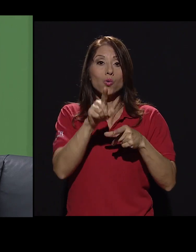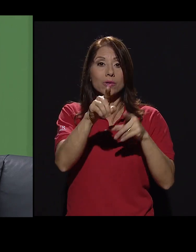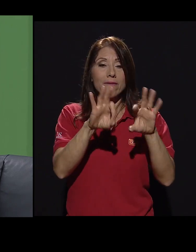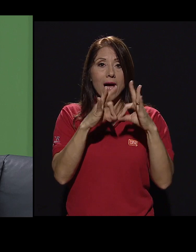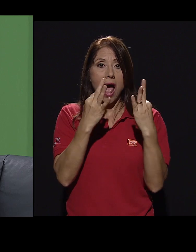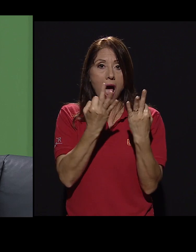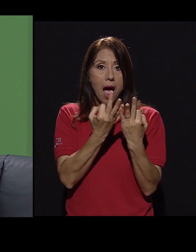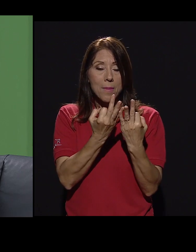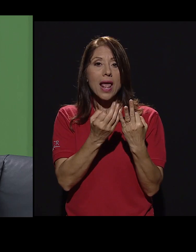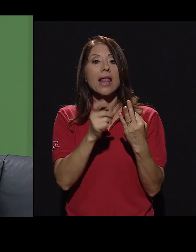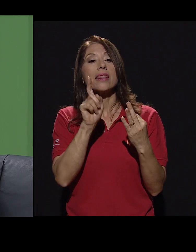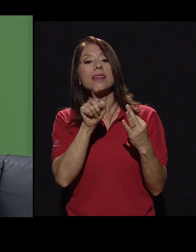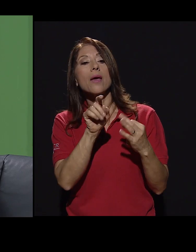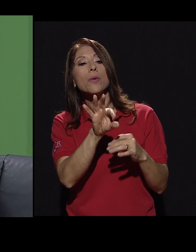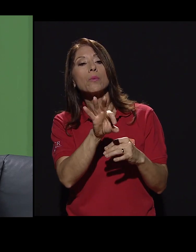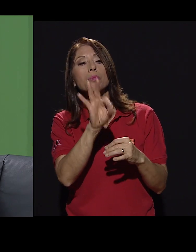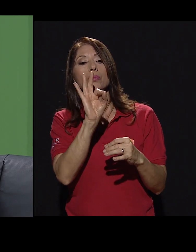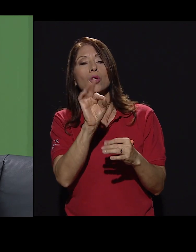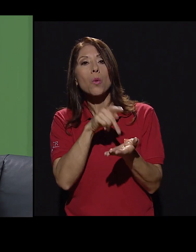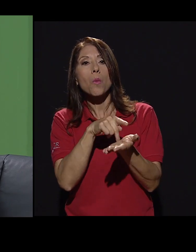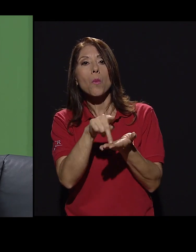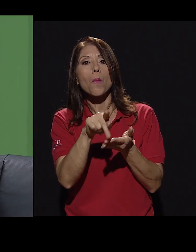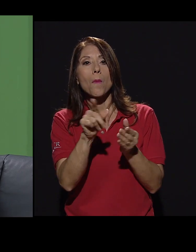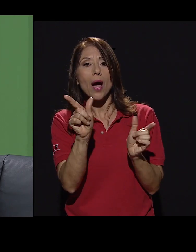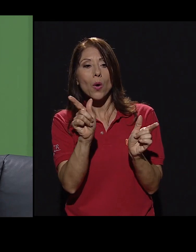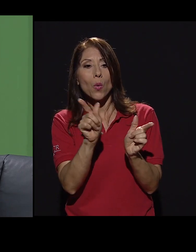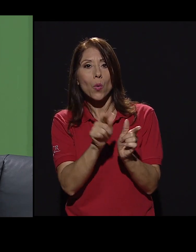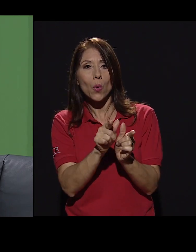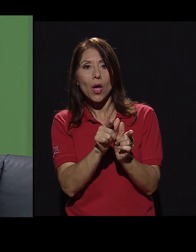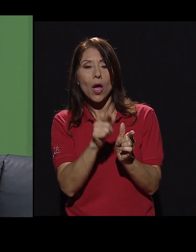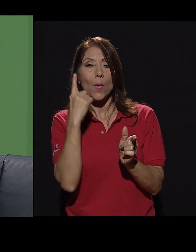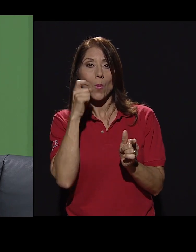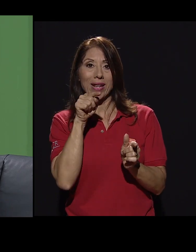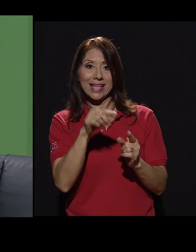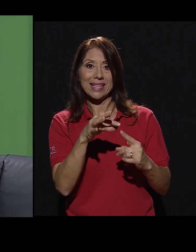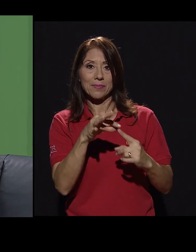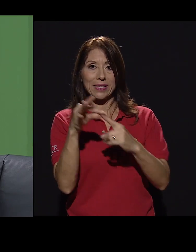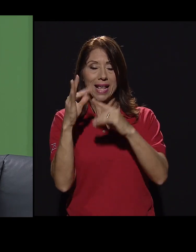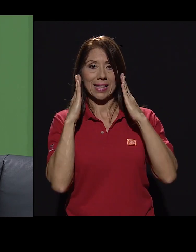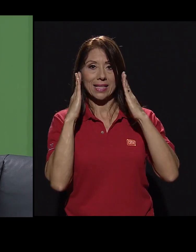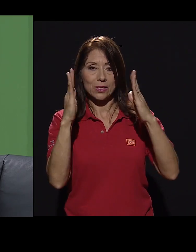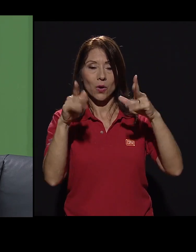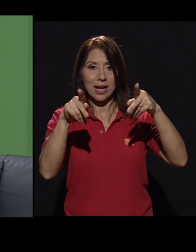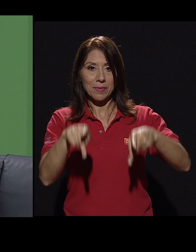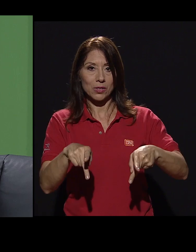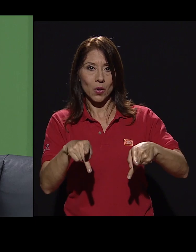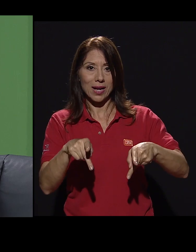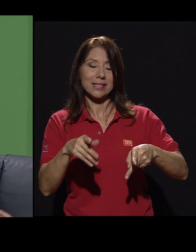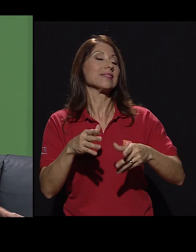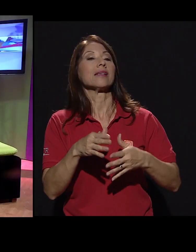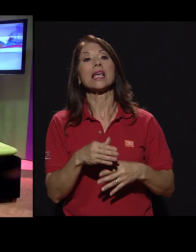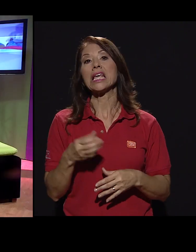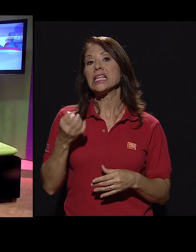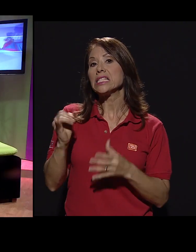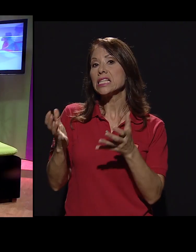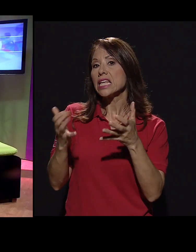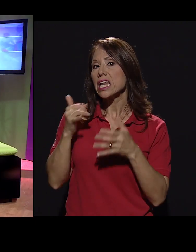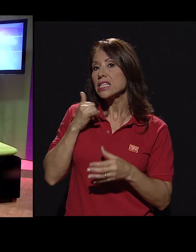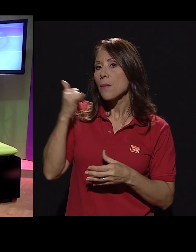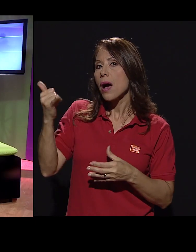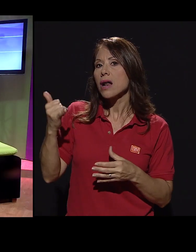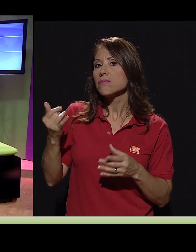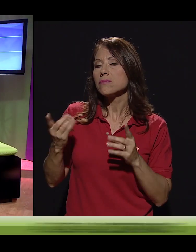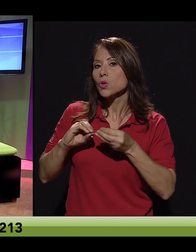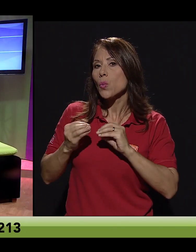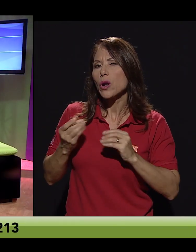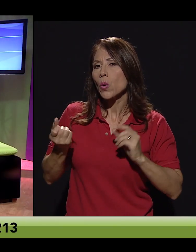Debe escoger La cuota menor Porque hemos dedicado Ese especial atención A las personas Y si quieren llamar Por teléfono ¿Cuál